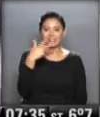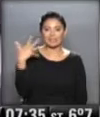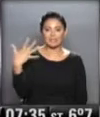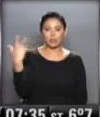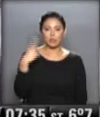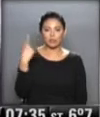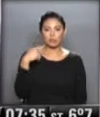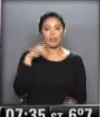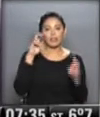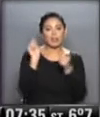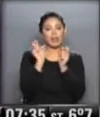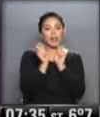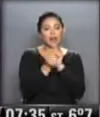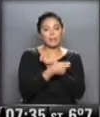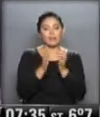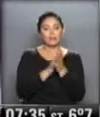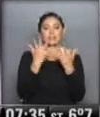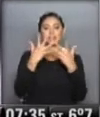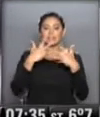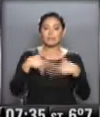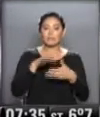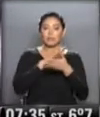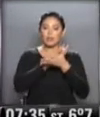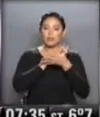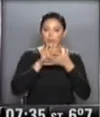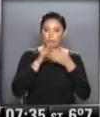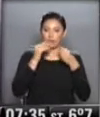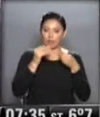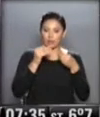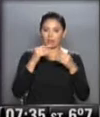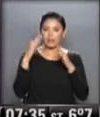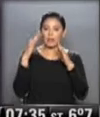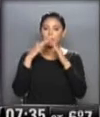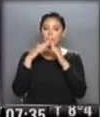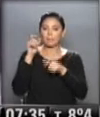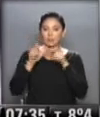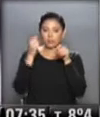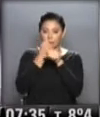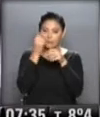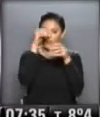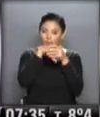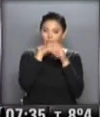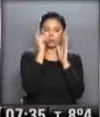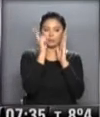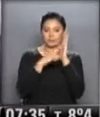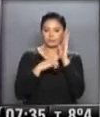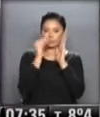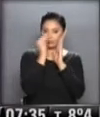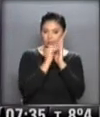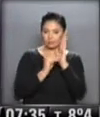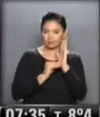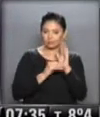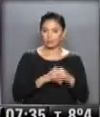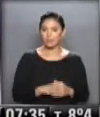cambiamos de tema hablamos del nuevo sistema de personal de casas particulares el registro que comenzó a